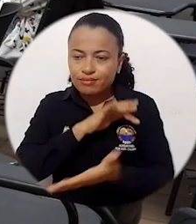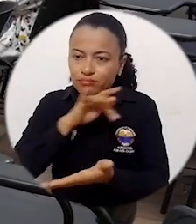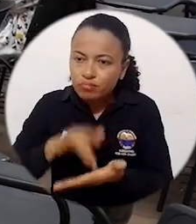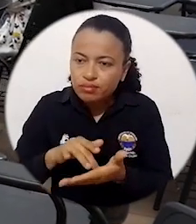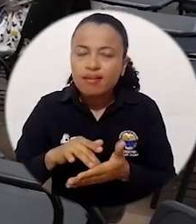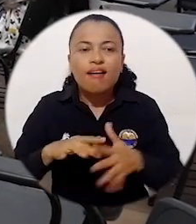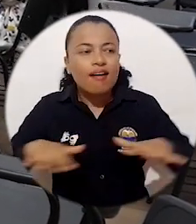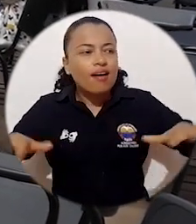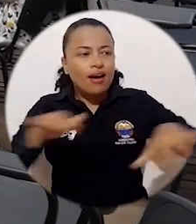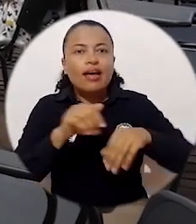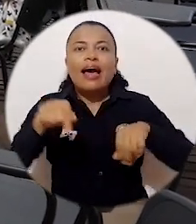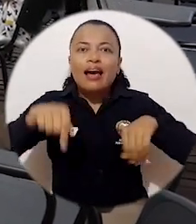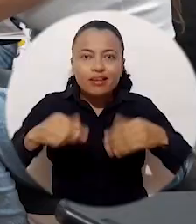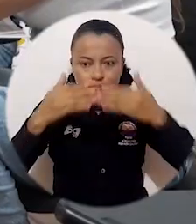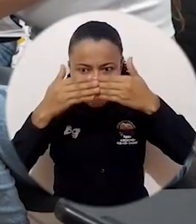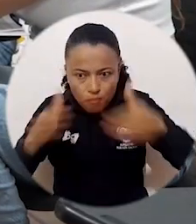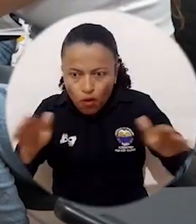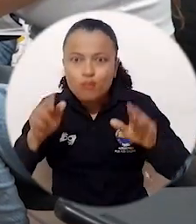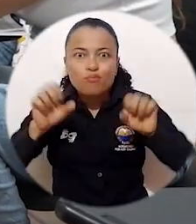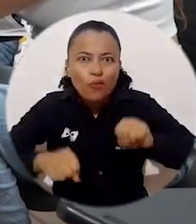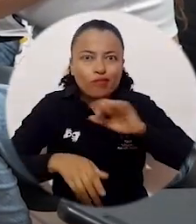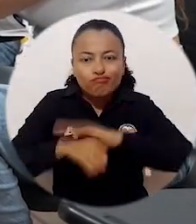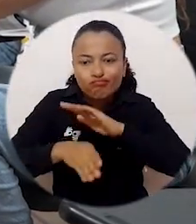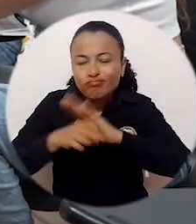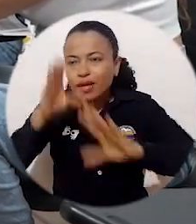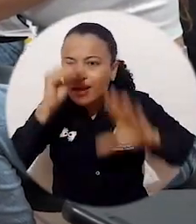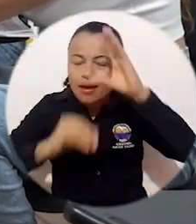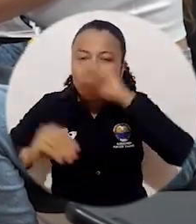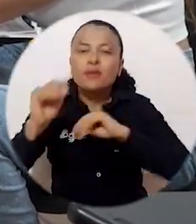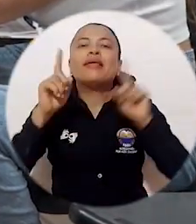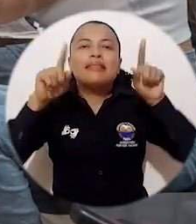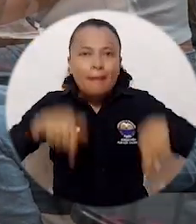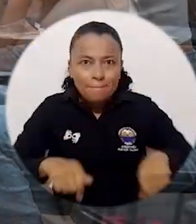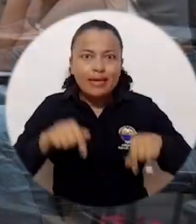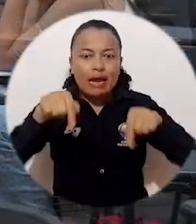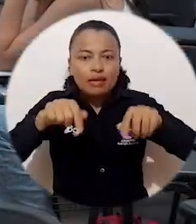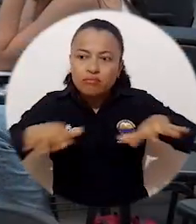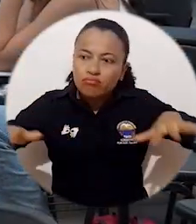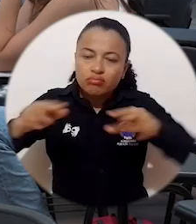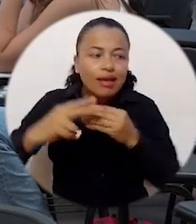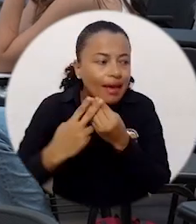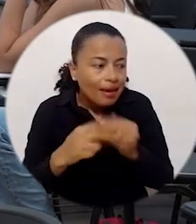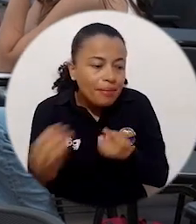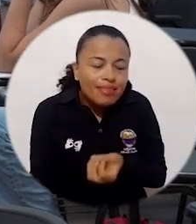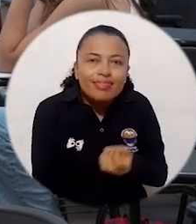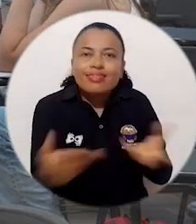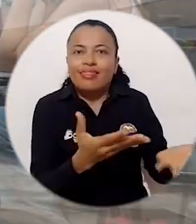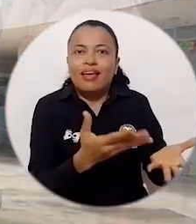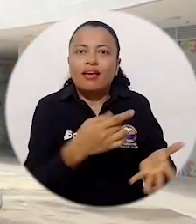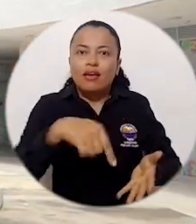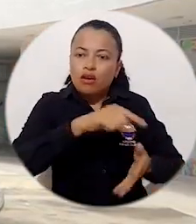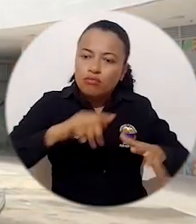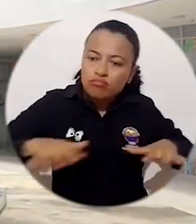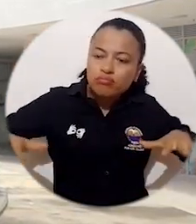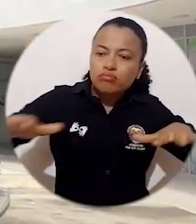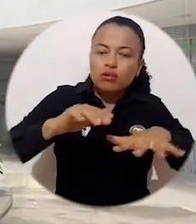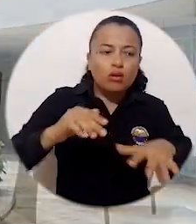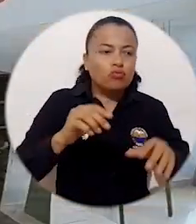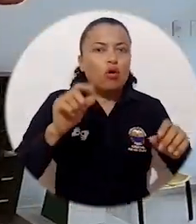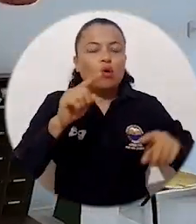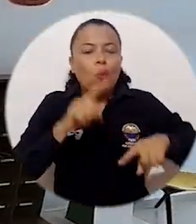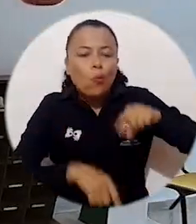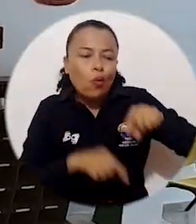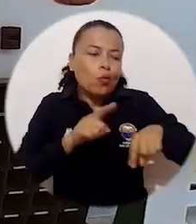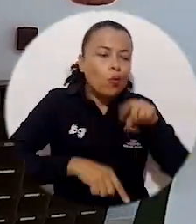clases descubrió que no solo tenía las puertas abiertas para estudiar sino que también existen herramientas y espacios para que